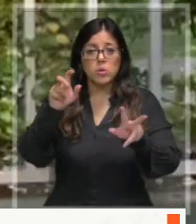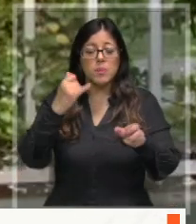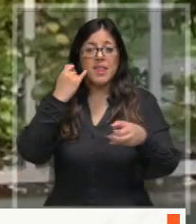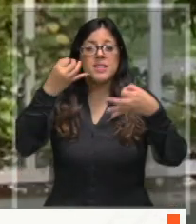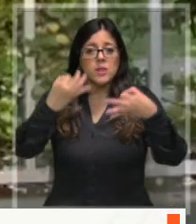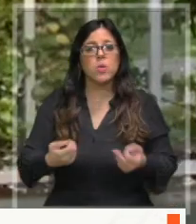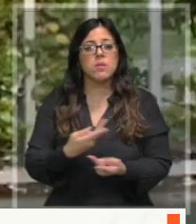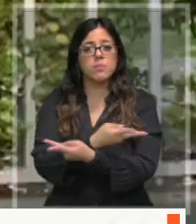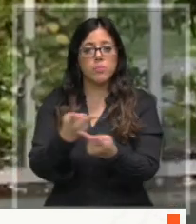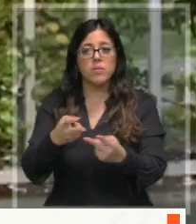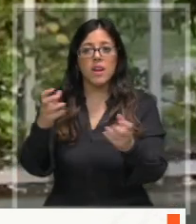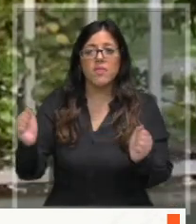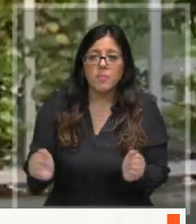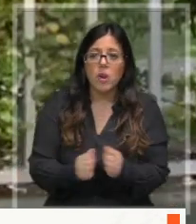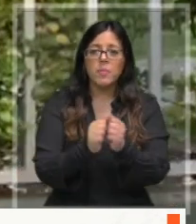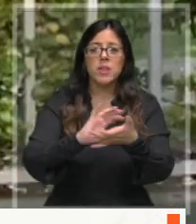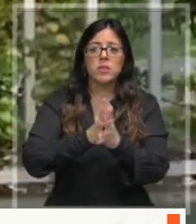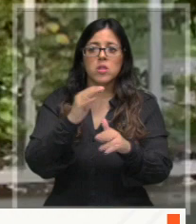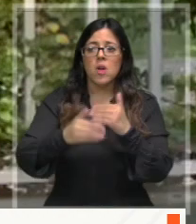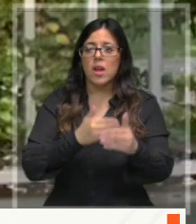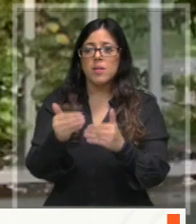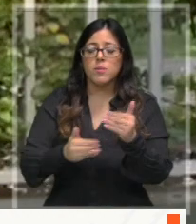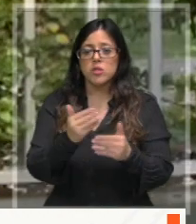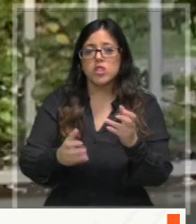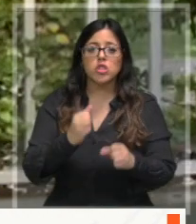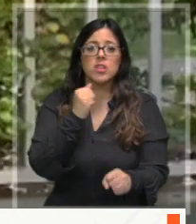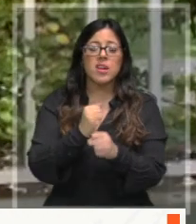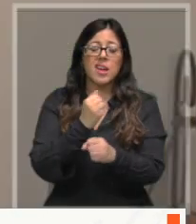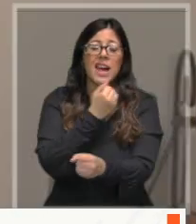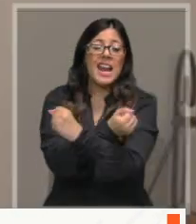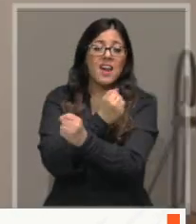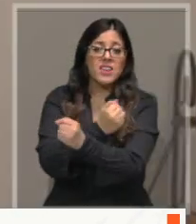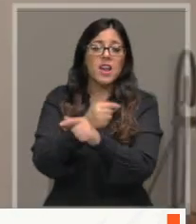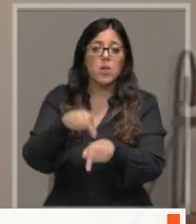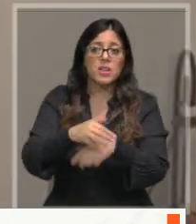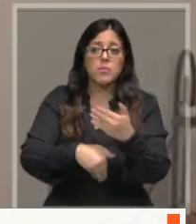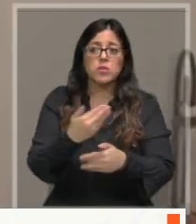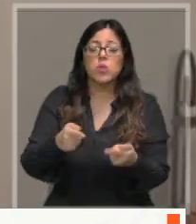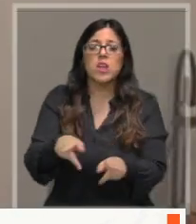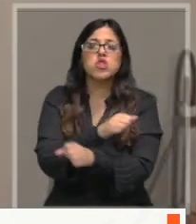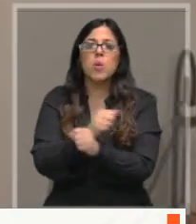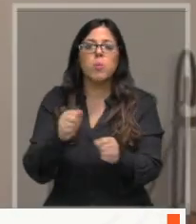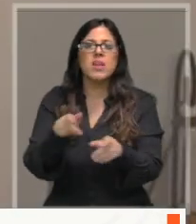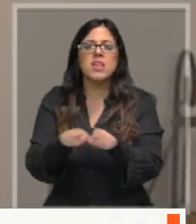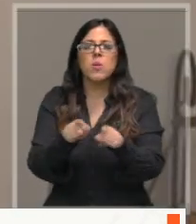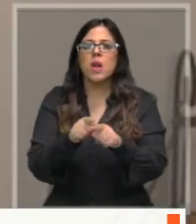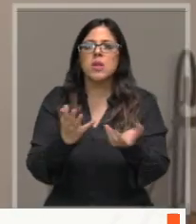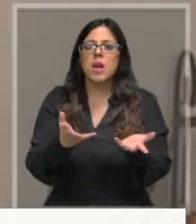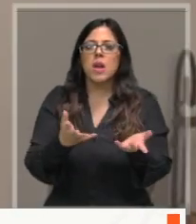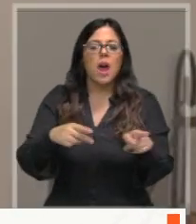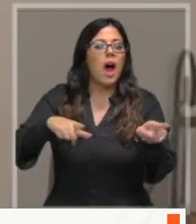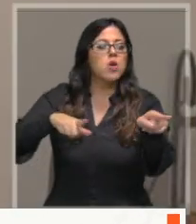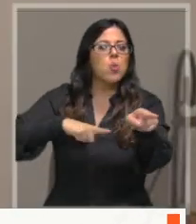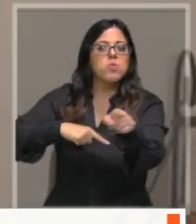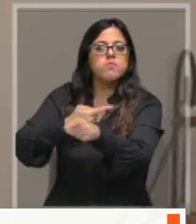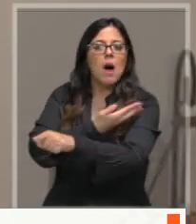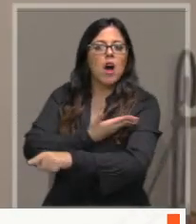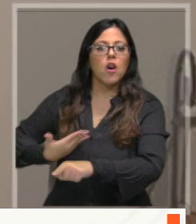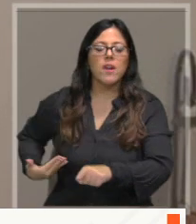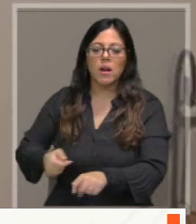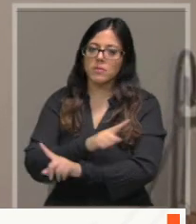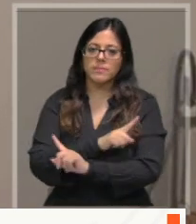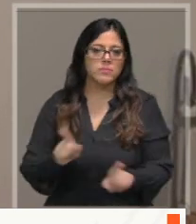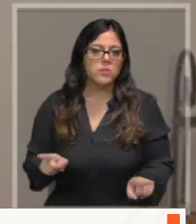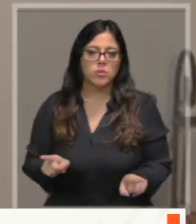y acompañaremos todo el proceso que lleva Carabineros al respecto. No pueden tirarle la pelota al gobierno. Tienen que